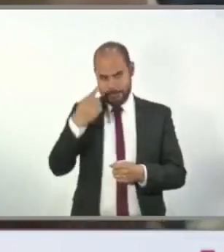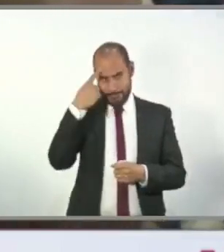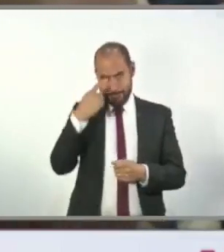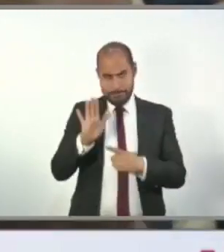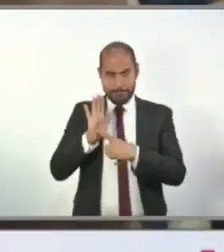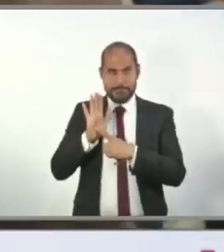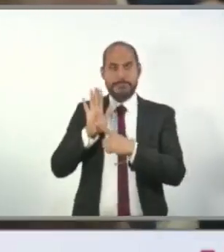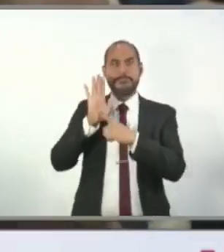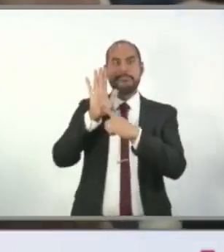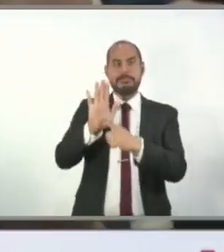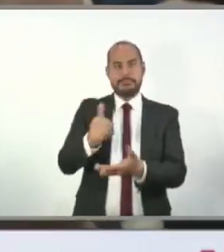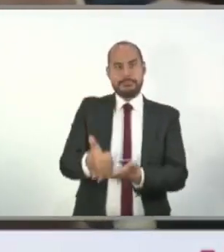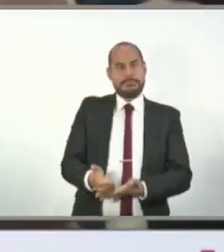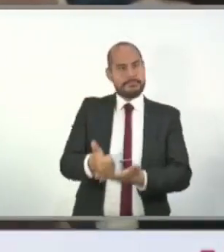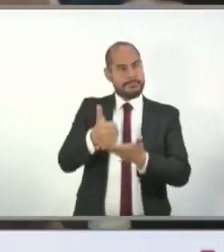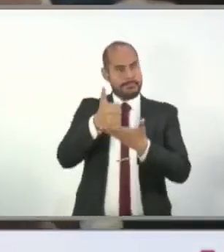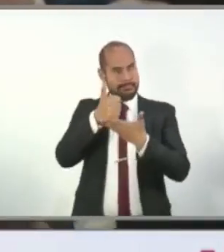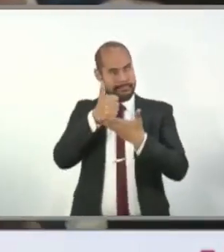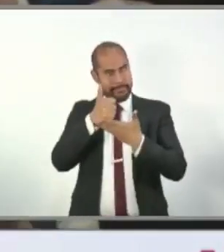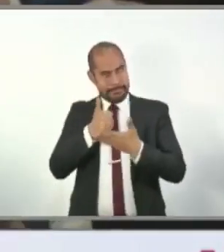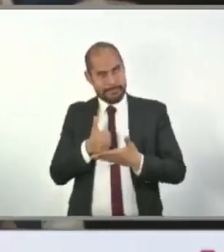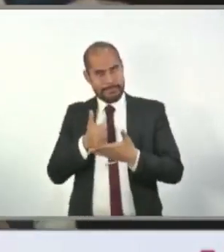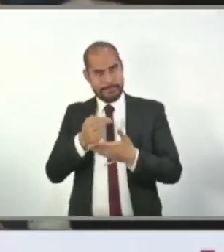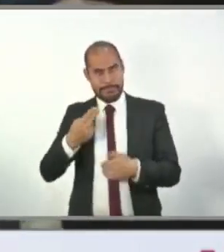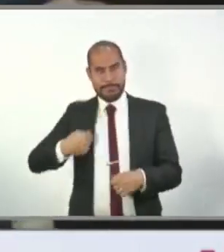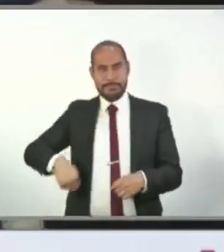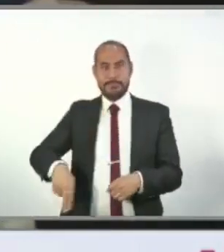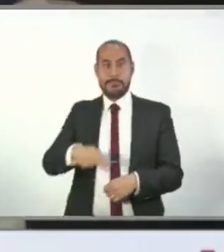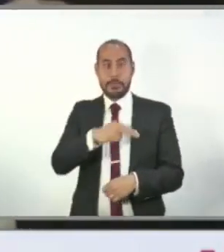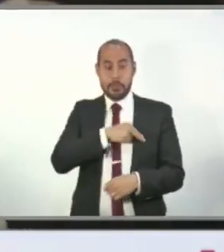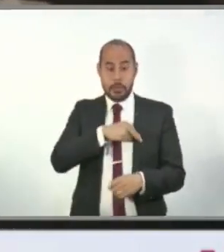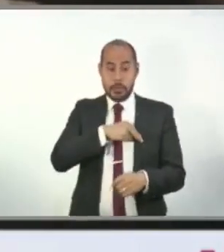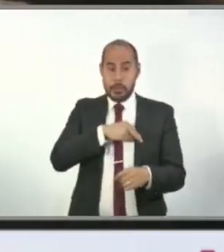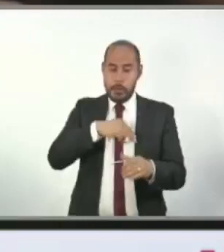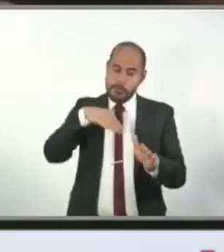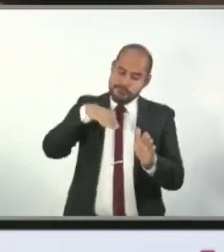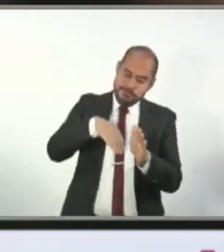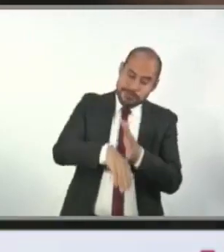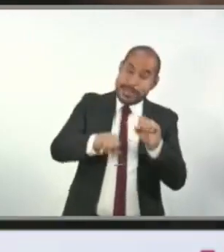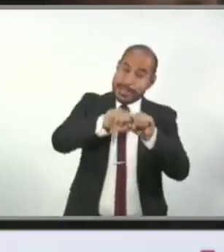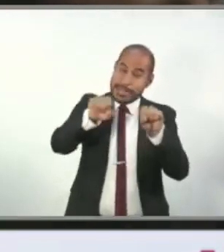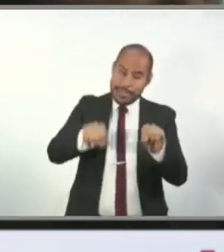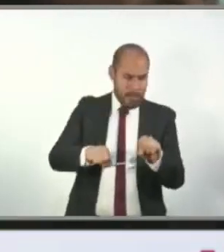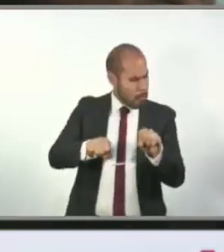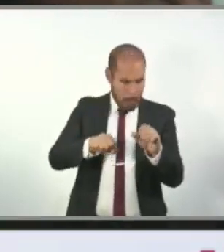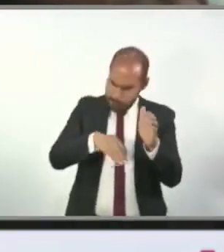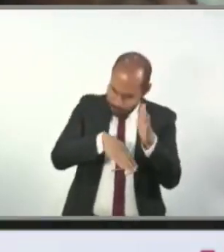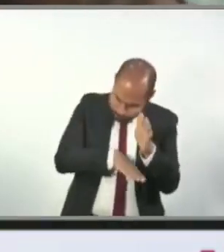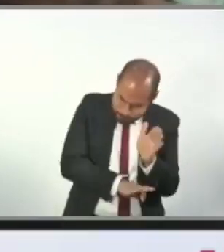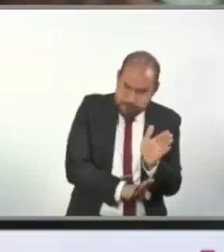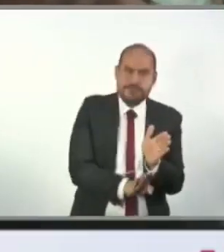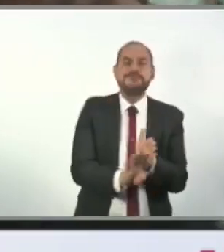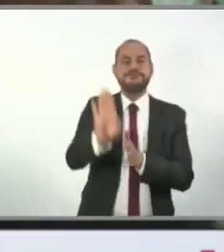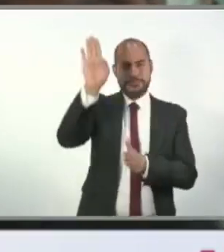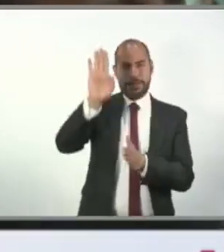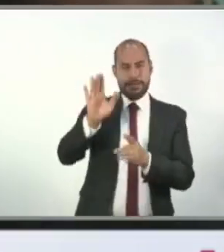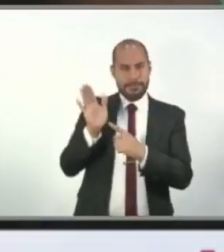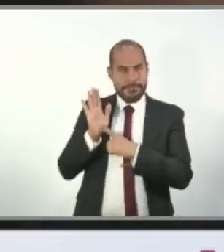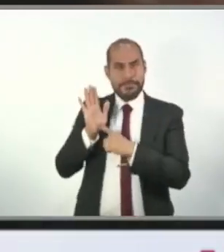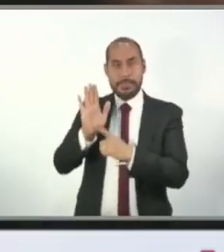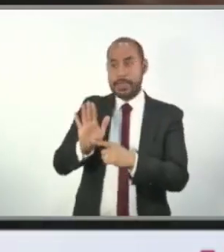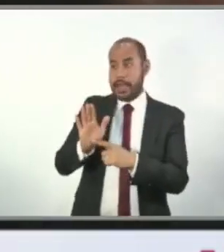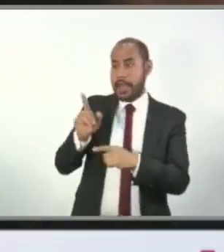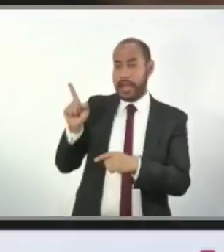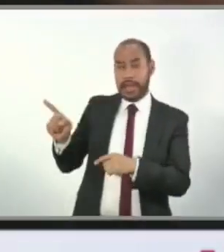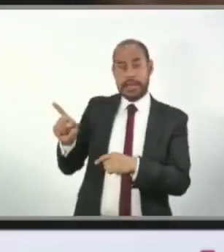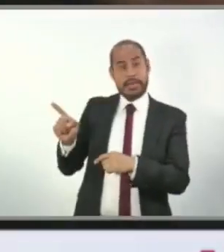horizontes que nos ayuden a superar los actuales tiempos de crisis sistémica, que nos permita desenmascarar los engaños